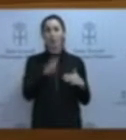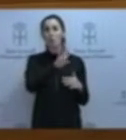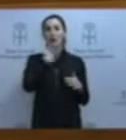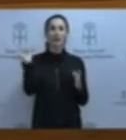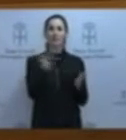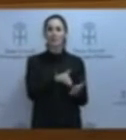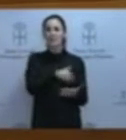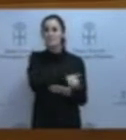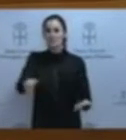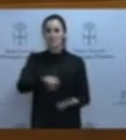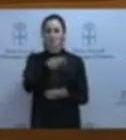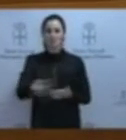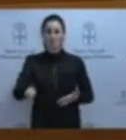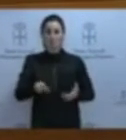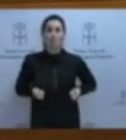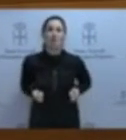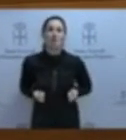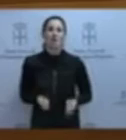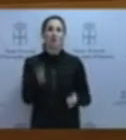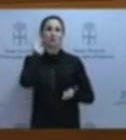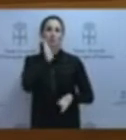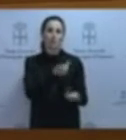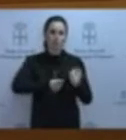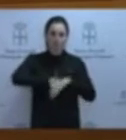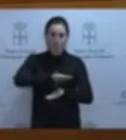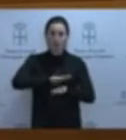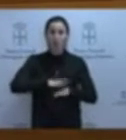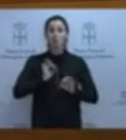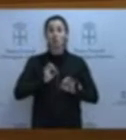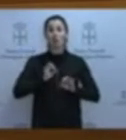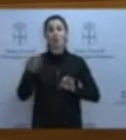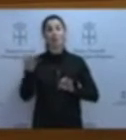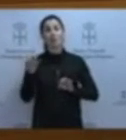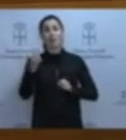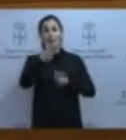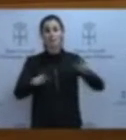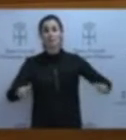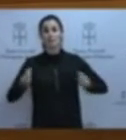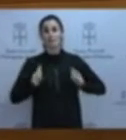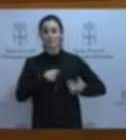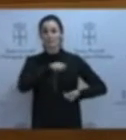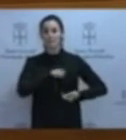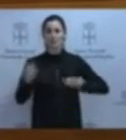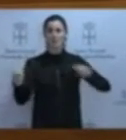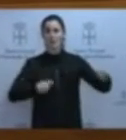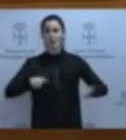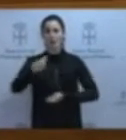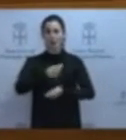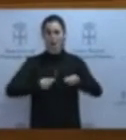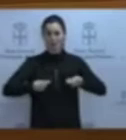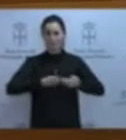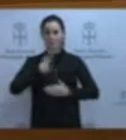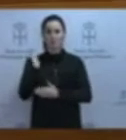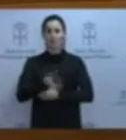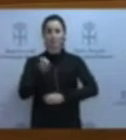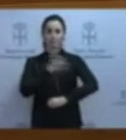millones de euros anuales que nos cuesta la corrupción a la ciudadanía española, ni del martillazo a la hucha